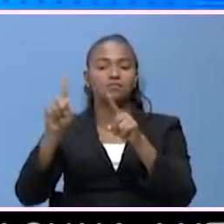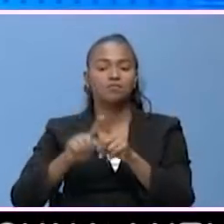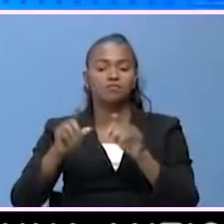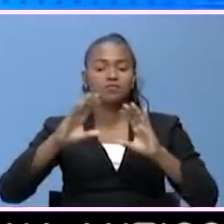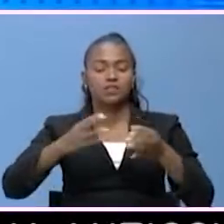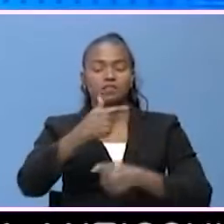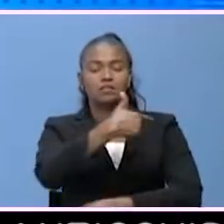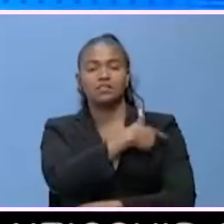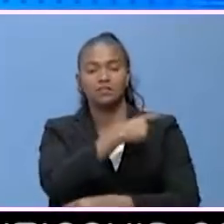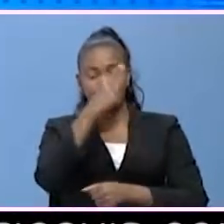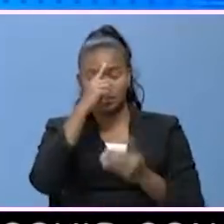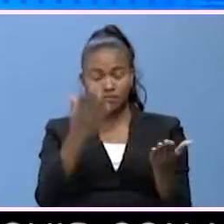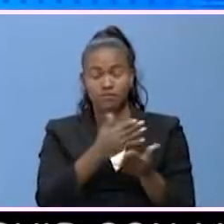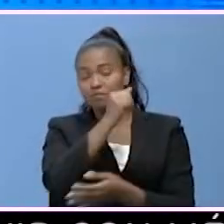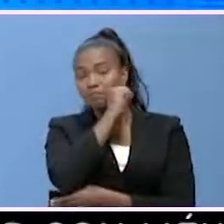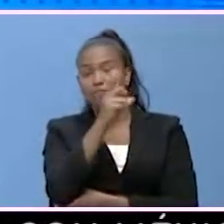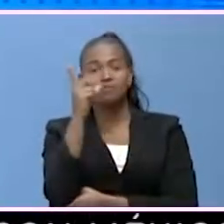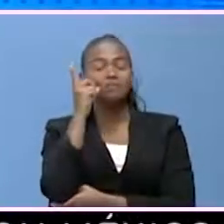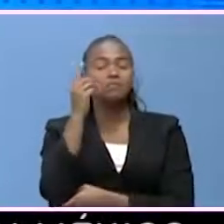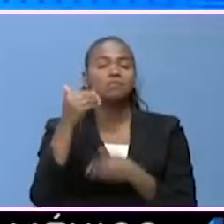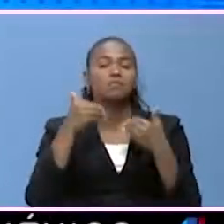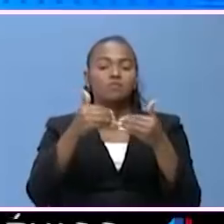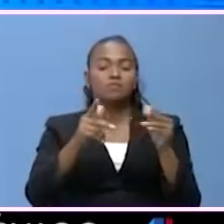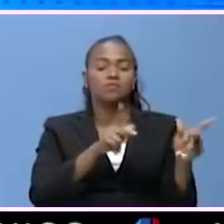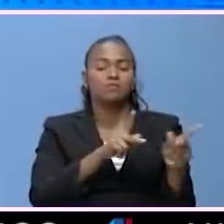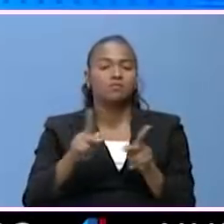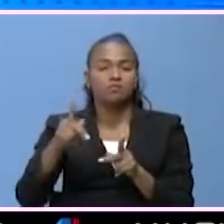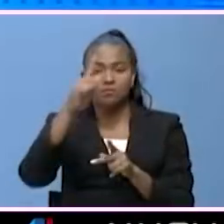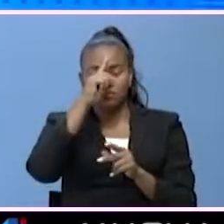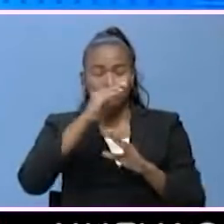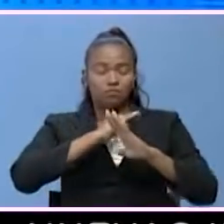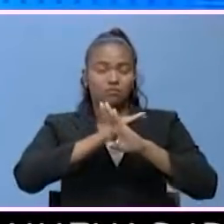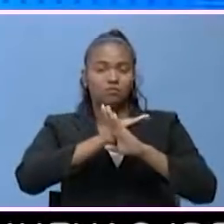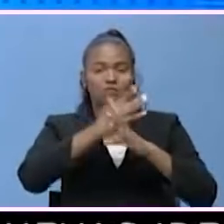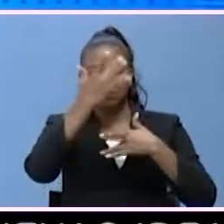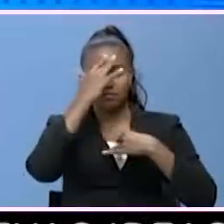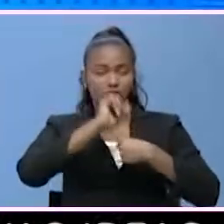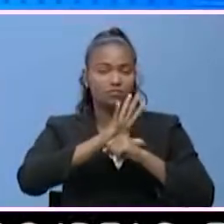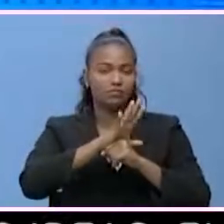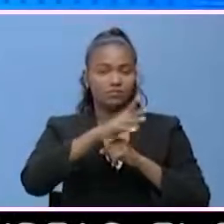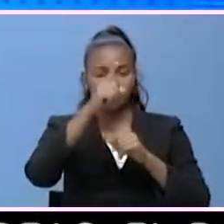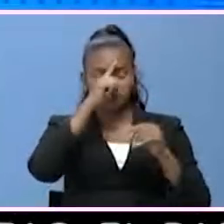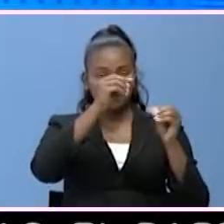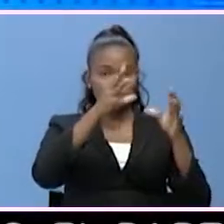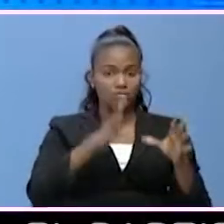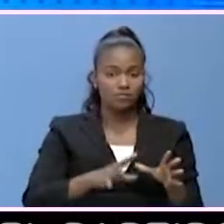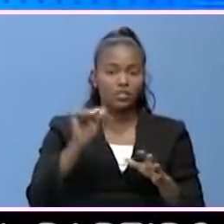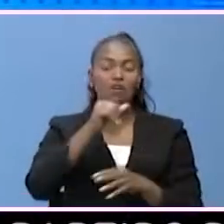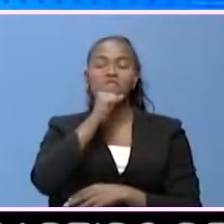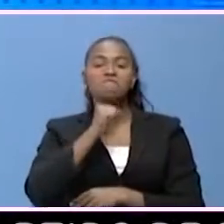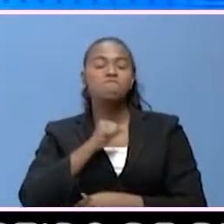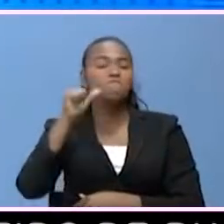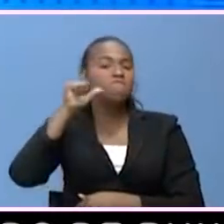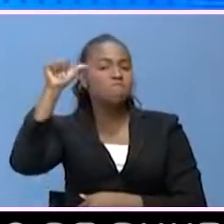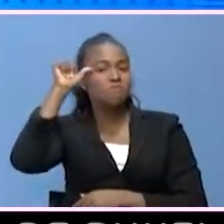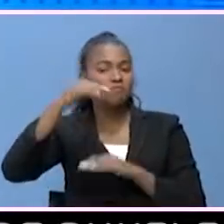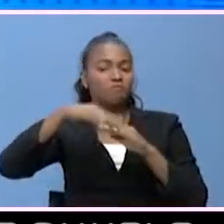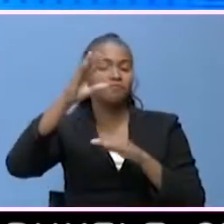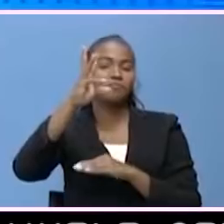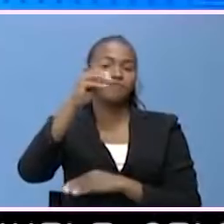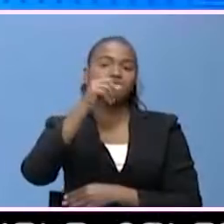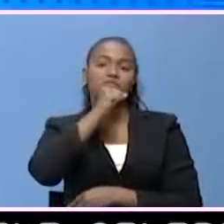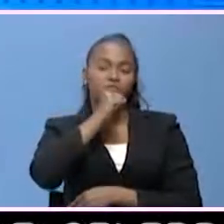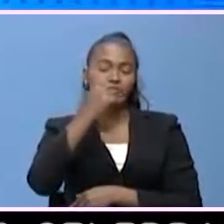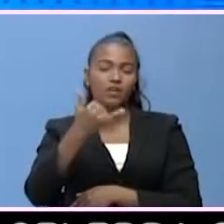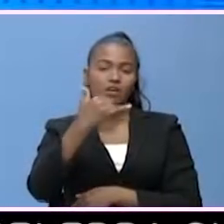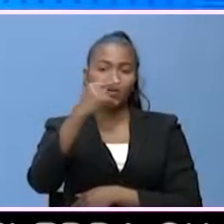de vacunación del Gran Santo Domingo la jornada precisamente contra el COVID-19 en docentes y adultos mayores de 60 años.